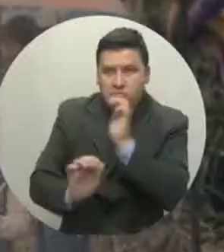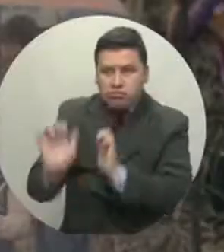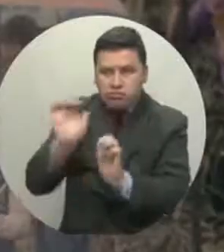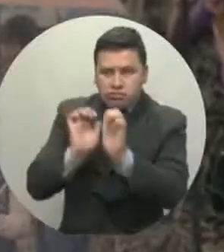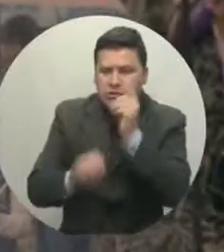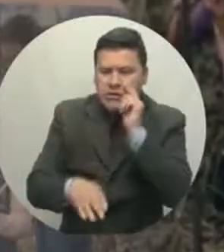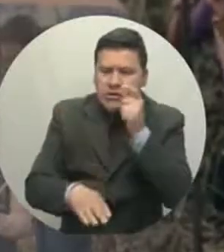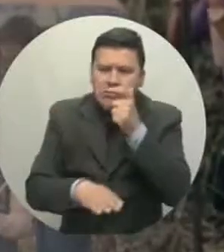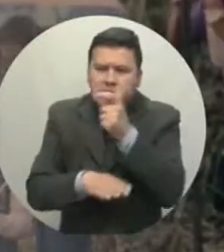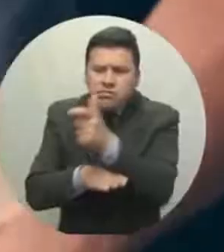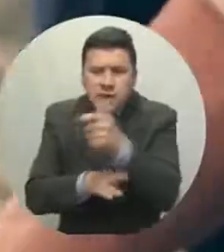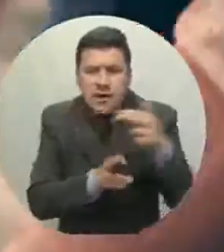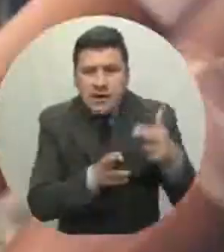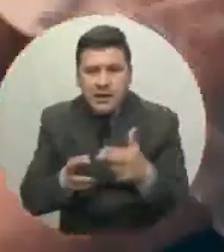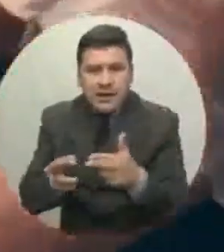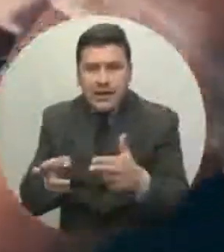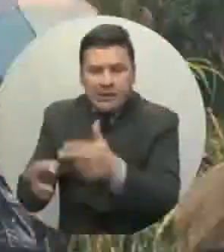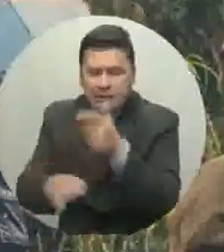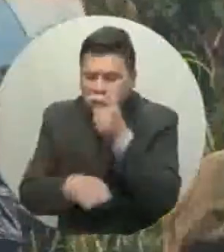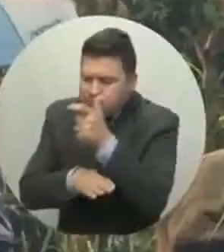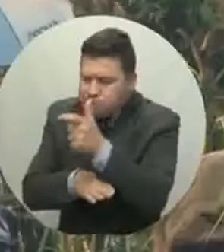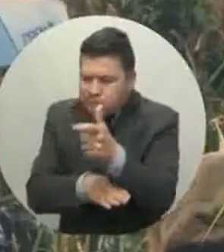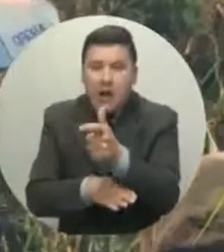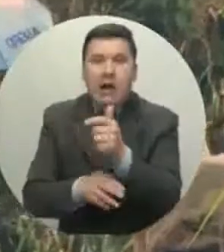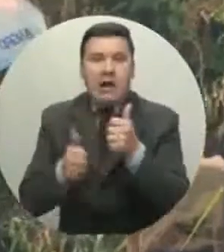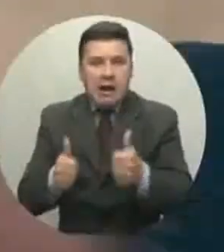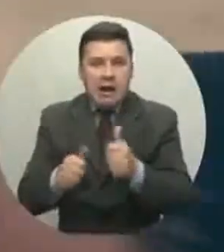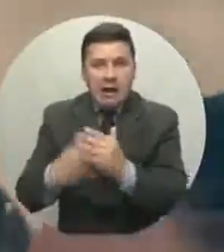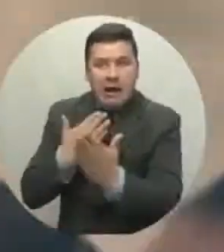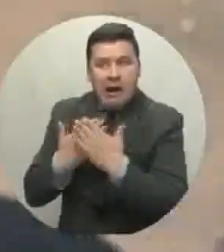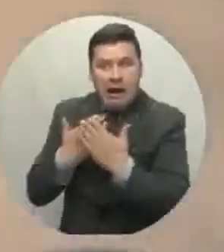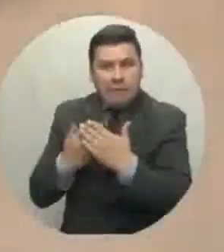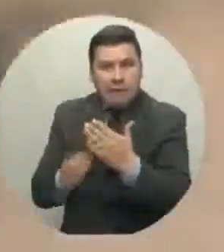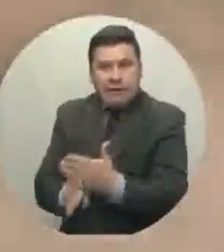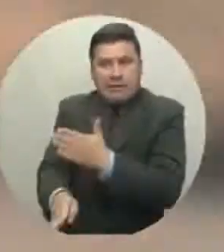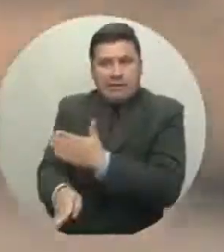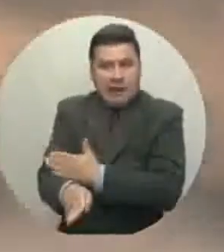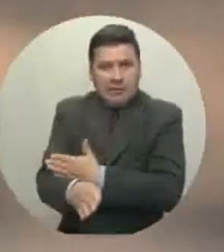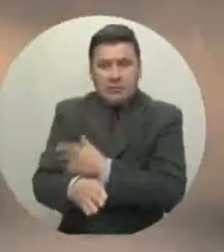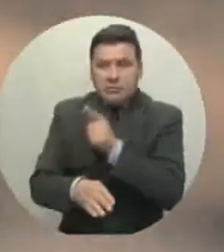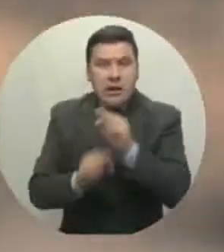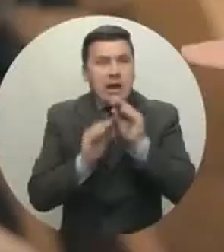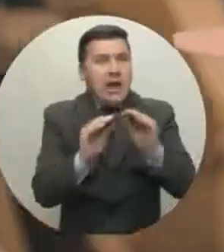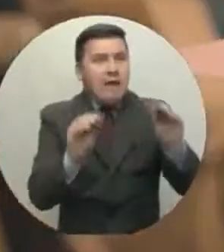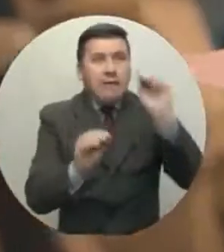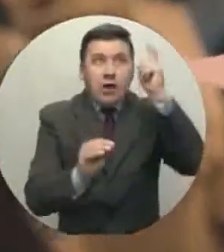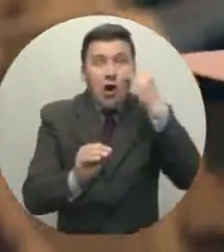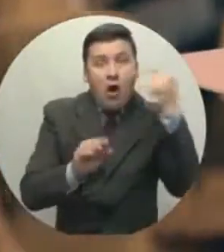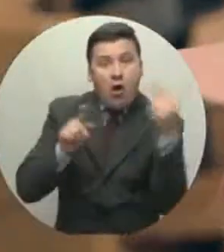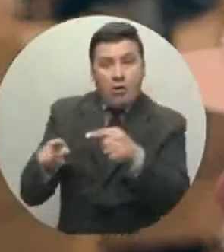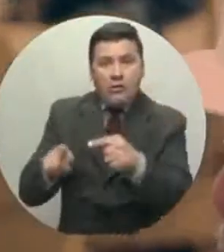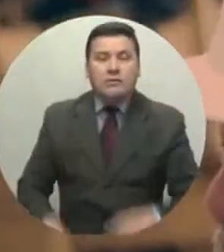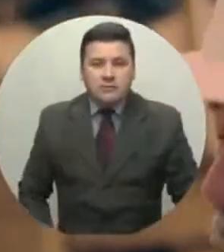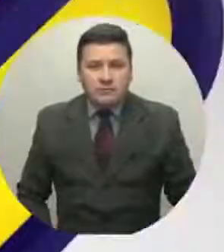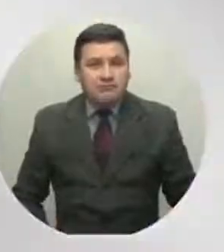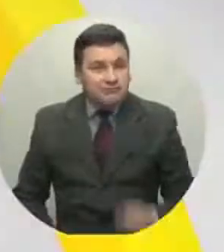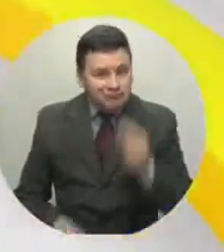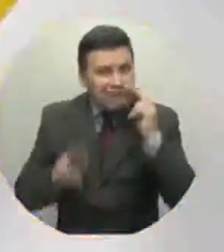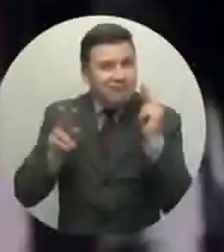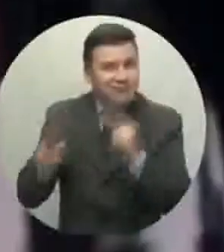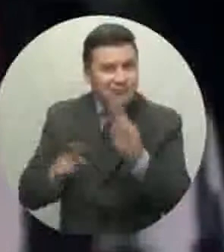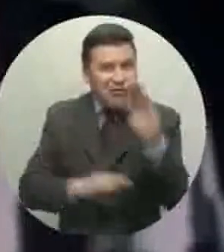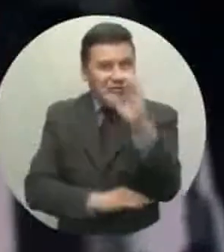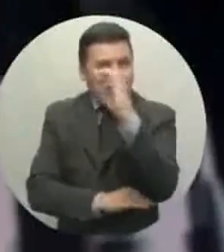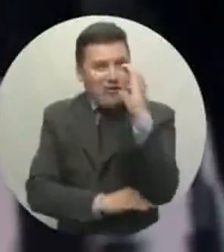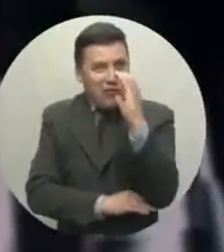funcionó. Además, monitoreamos el caudal y el nivel del río. Utilizamos el sistema de alerta temprana y le dimos aviso a las autoridades.